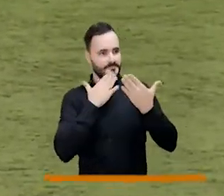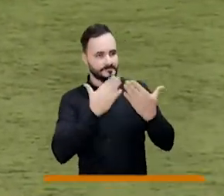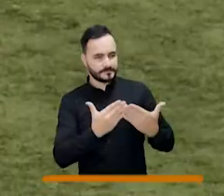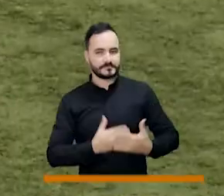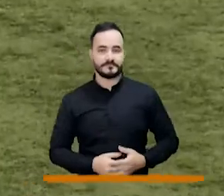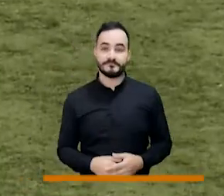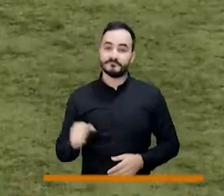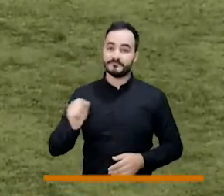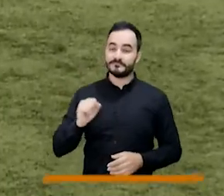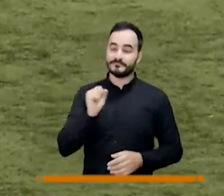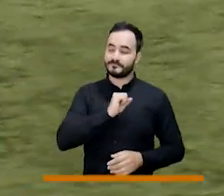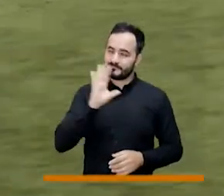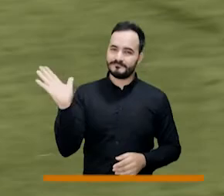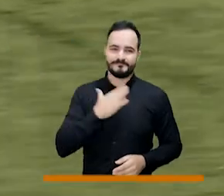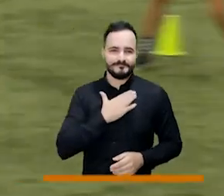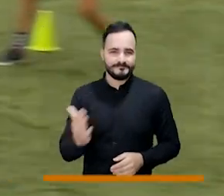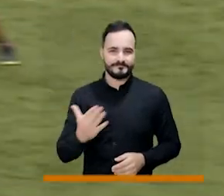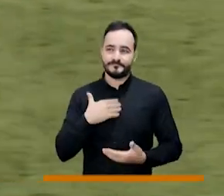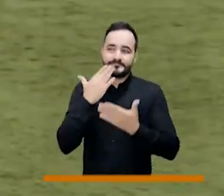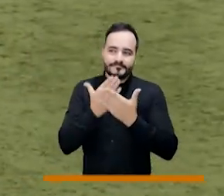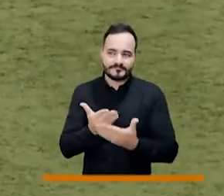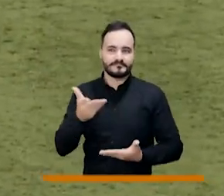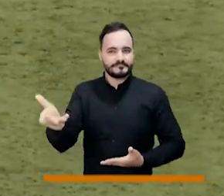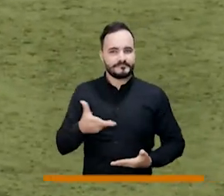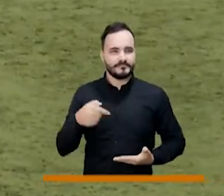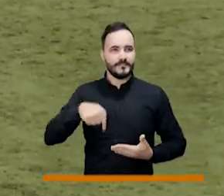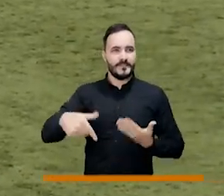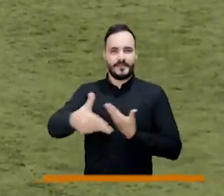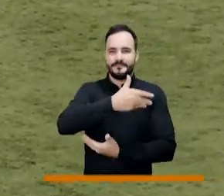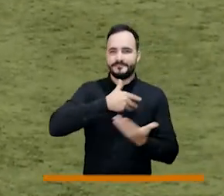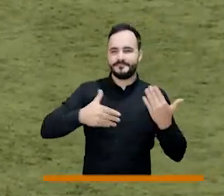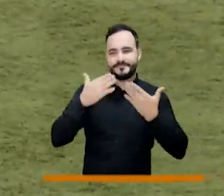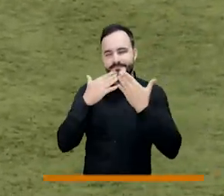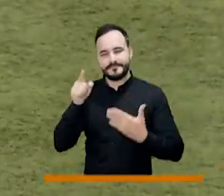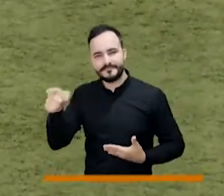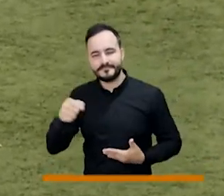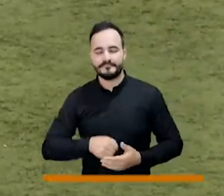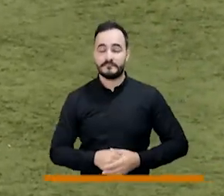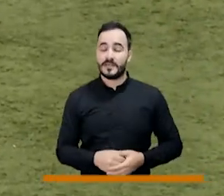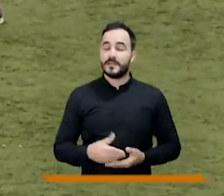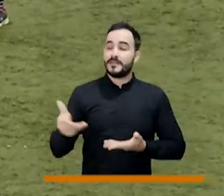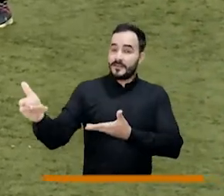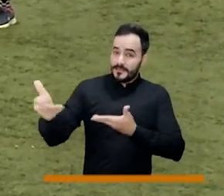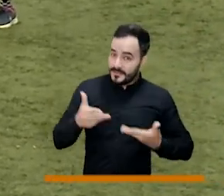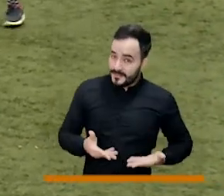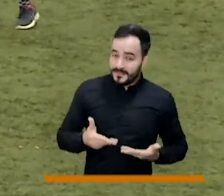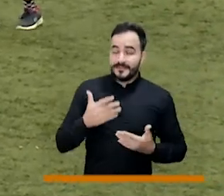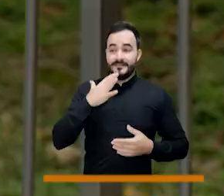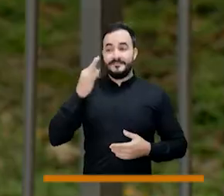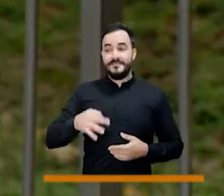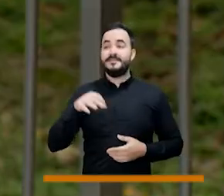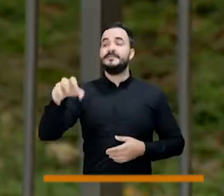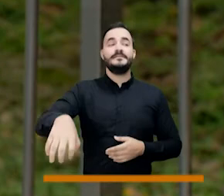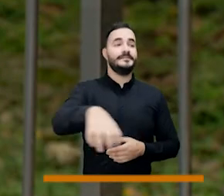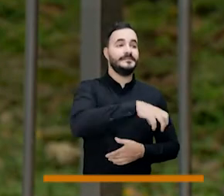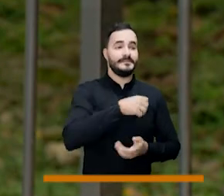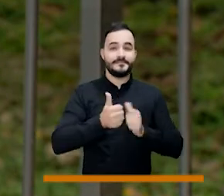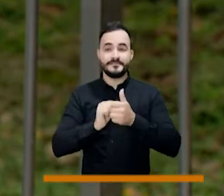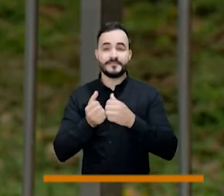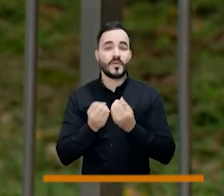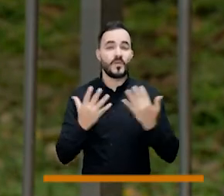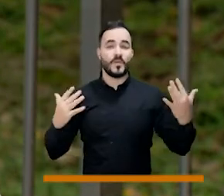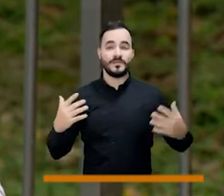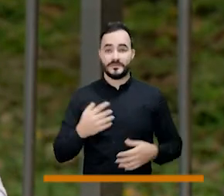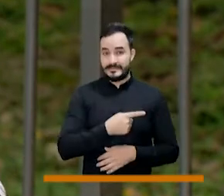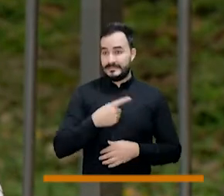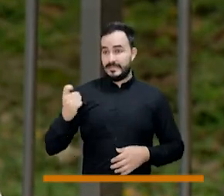la Gente. No, claro, de verdad, gracias a ustedes por este espacio. Bienvenidos, o sea, es uno de los 100